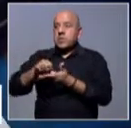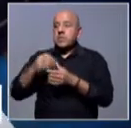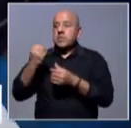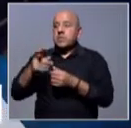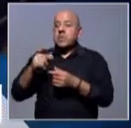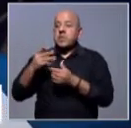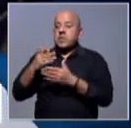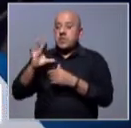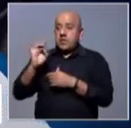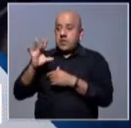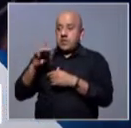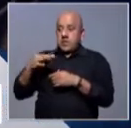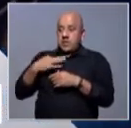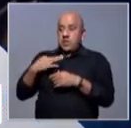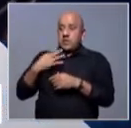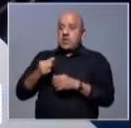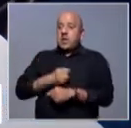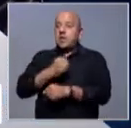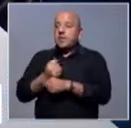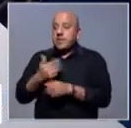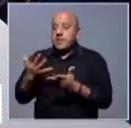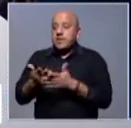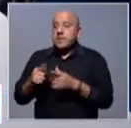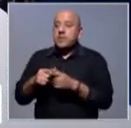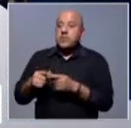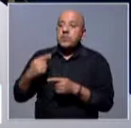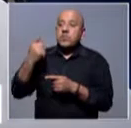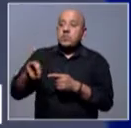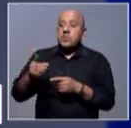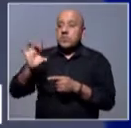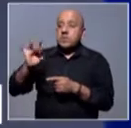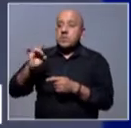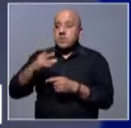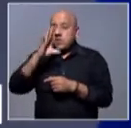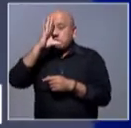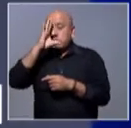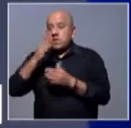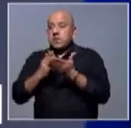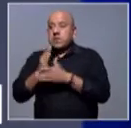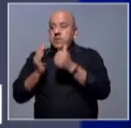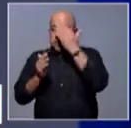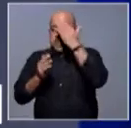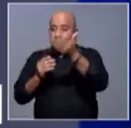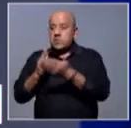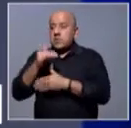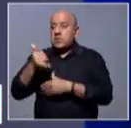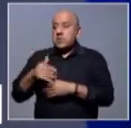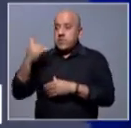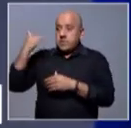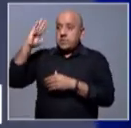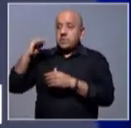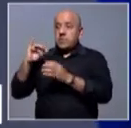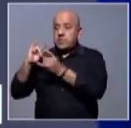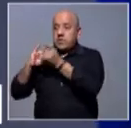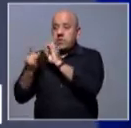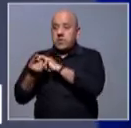los últimos 15 años recibe hasta este momento todavía hasta el próximo 15 de febrero el frente amplio siempre tuvo mayorías parlamentarias ahora desde el frente amplio dicen